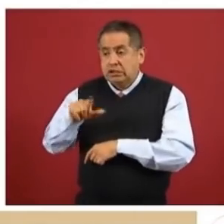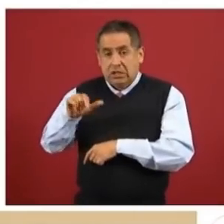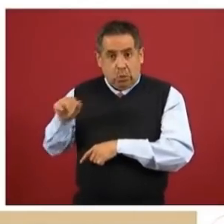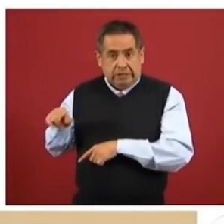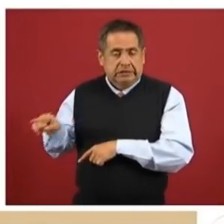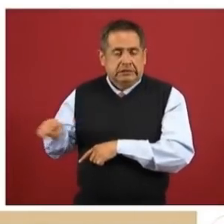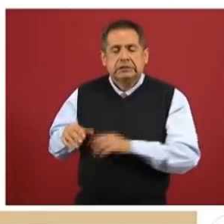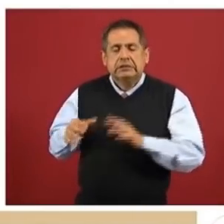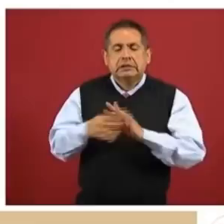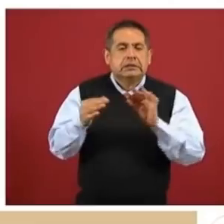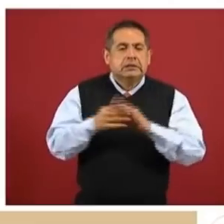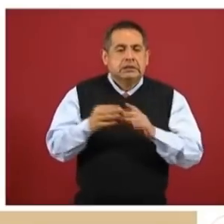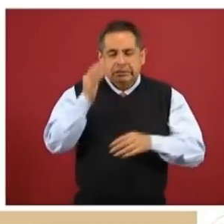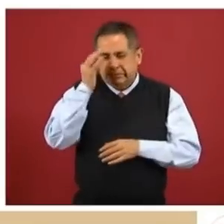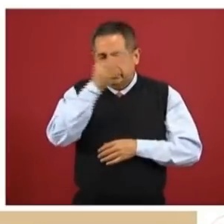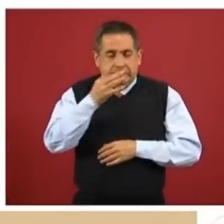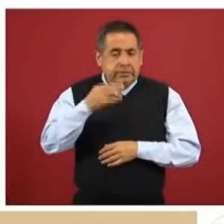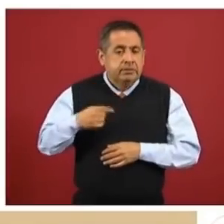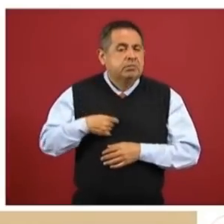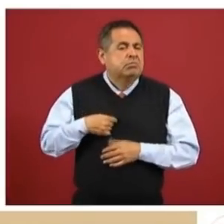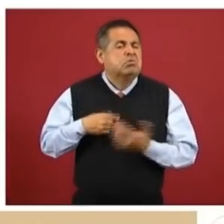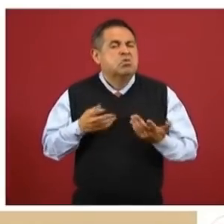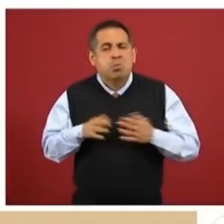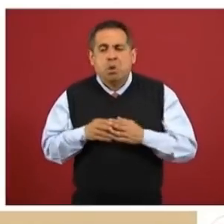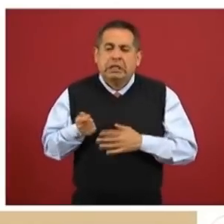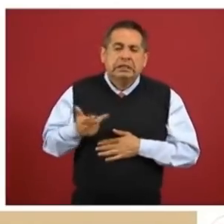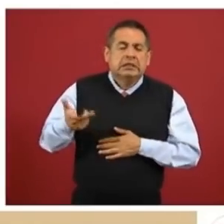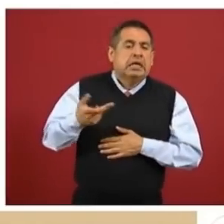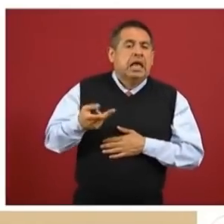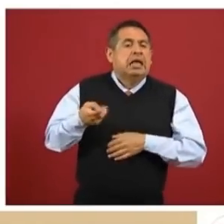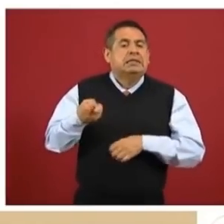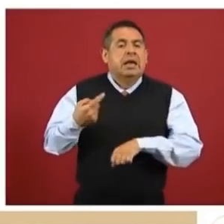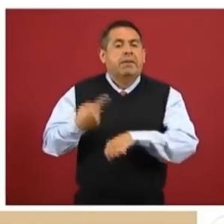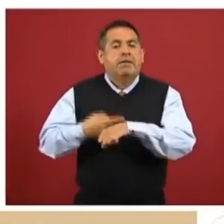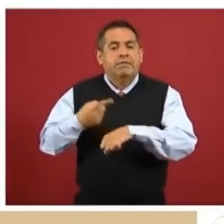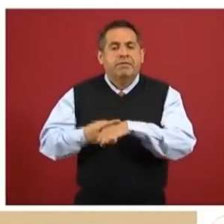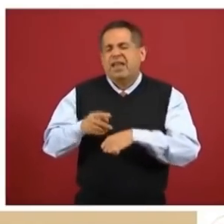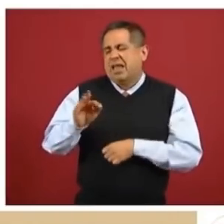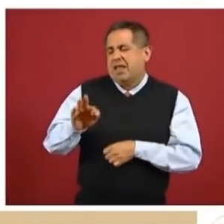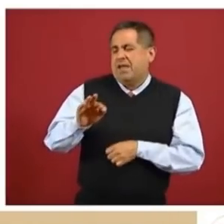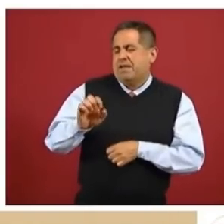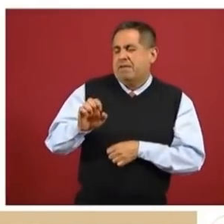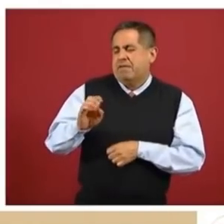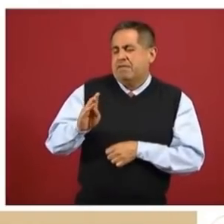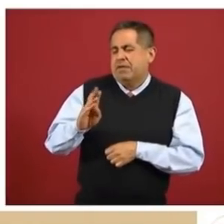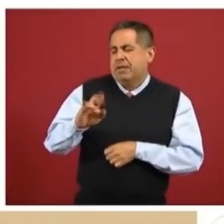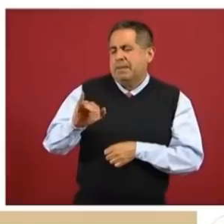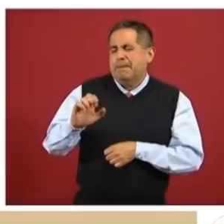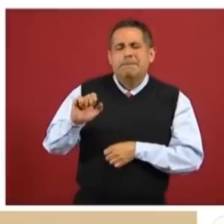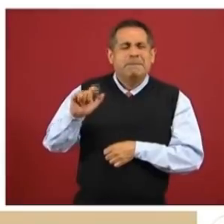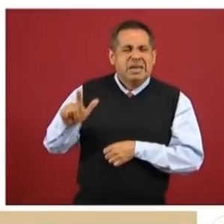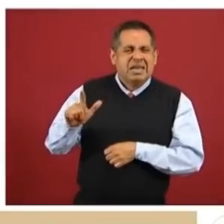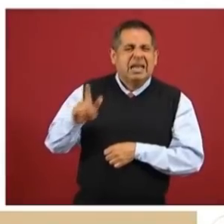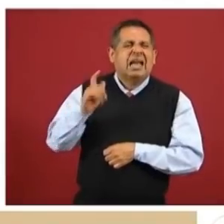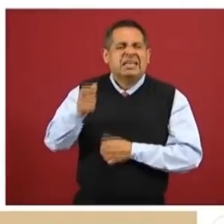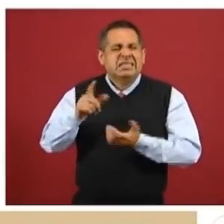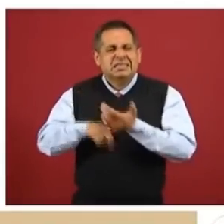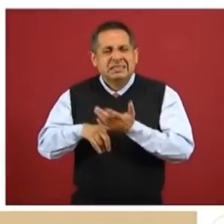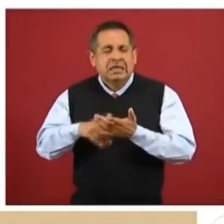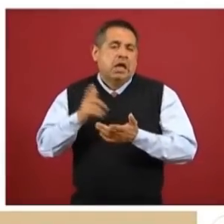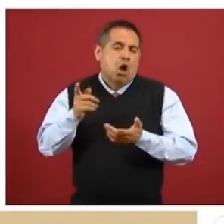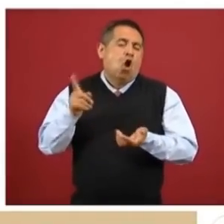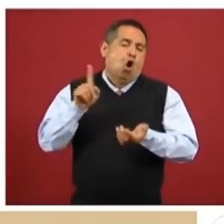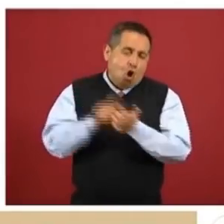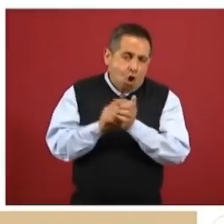Salomía, es una enfermedad que nosotros la catalogamos como enfermedad febril exantemática. Esto quiere decir